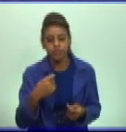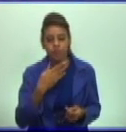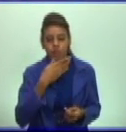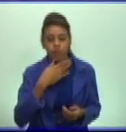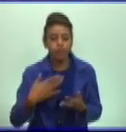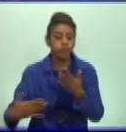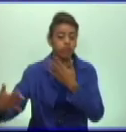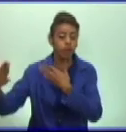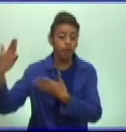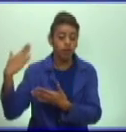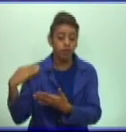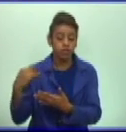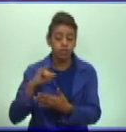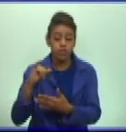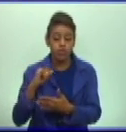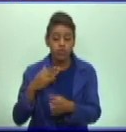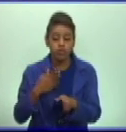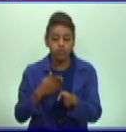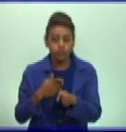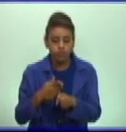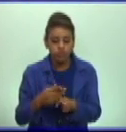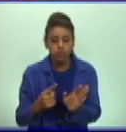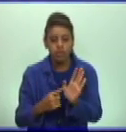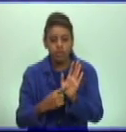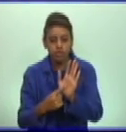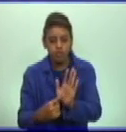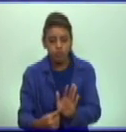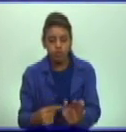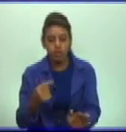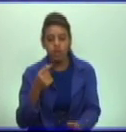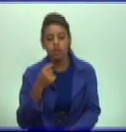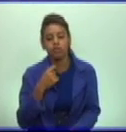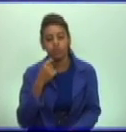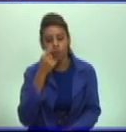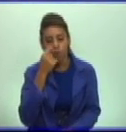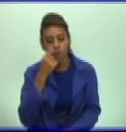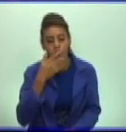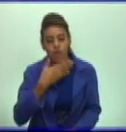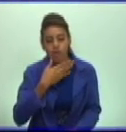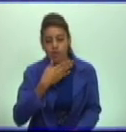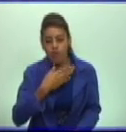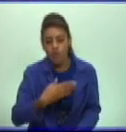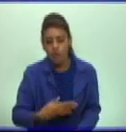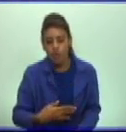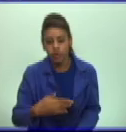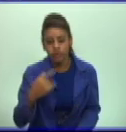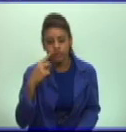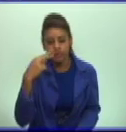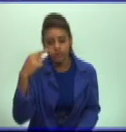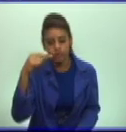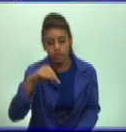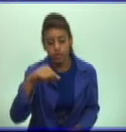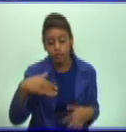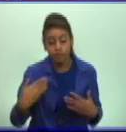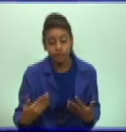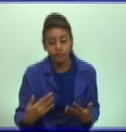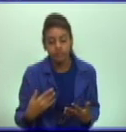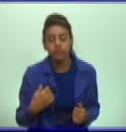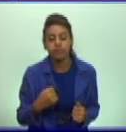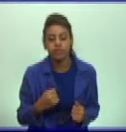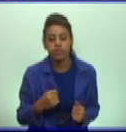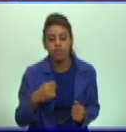ayer, pero así lo continúan demostrando los jóvenes de hoy, que han ratificado de